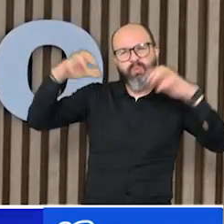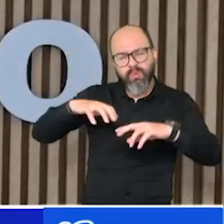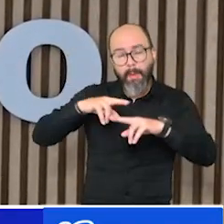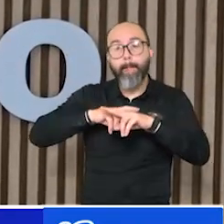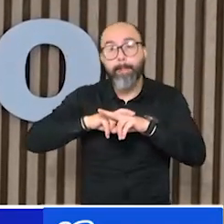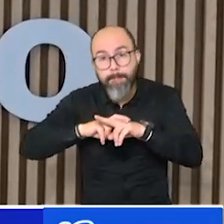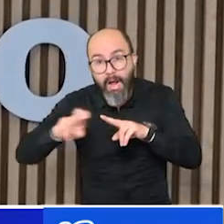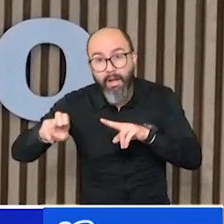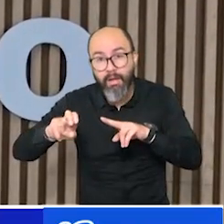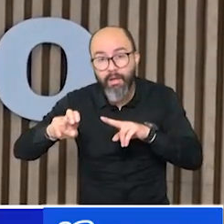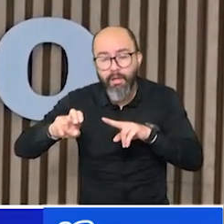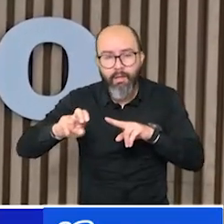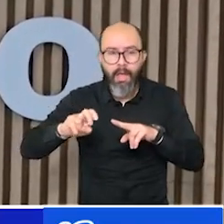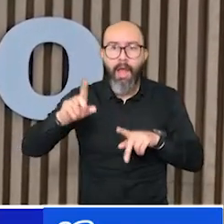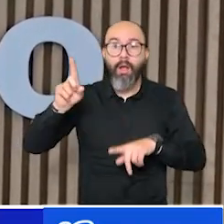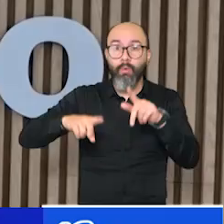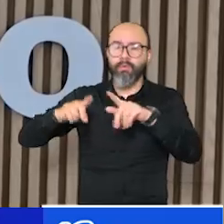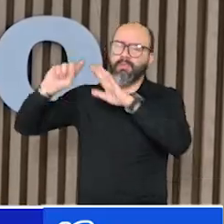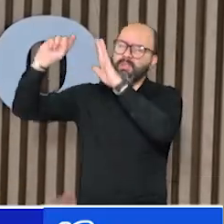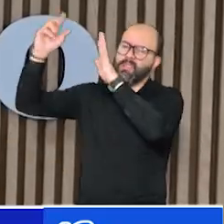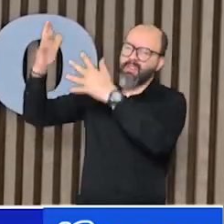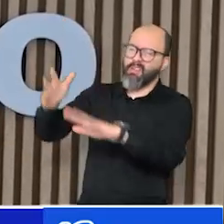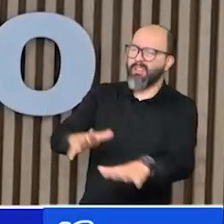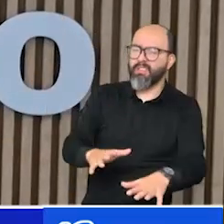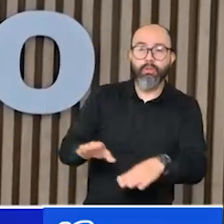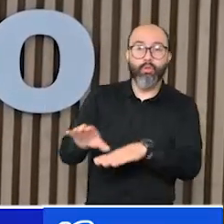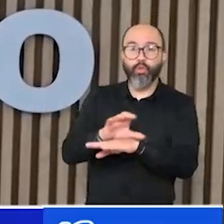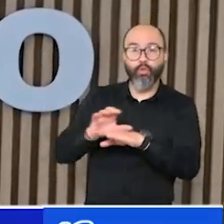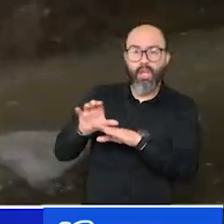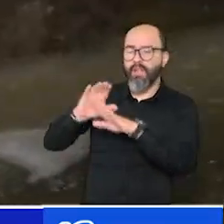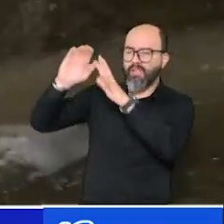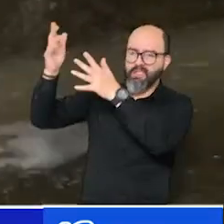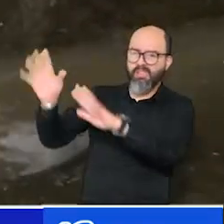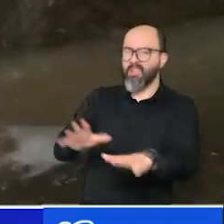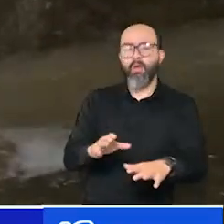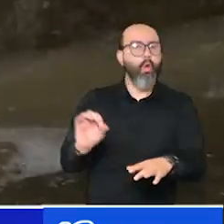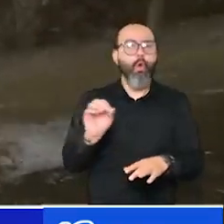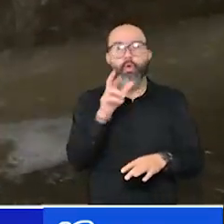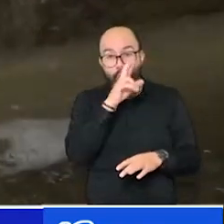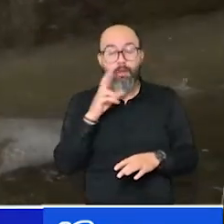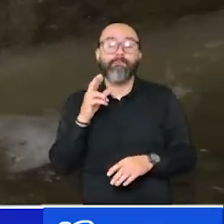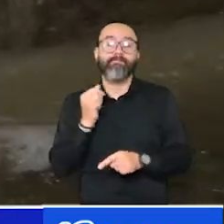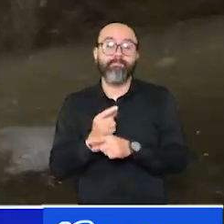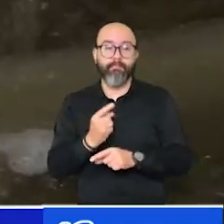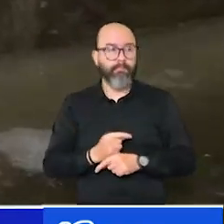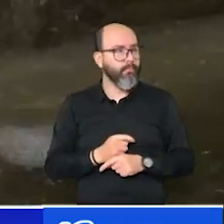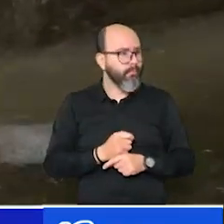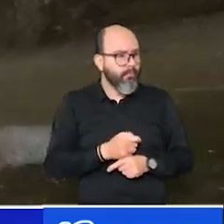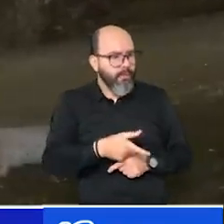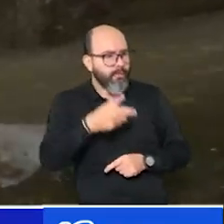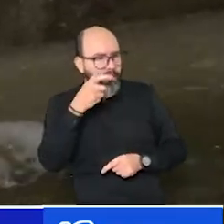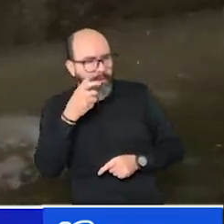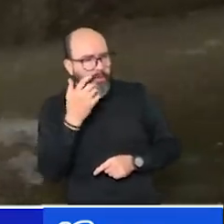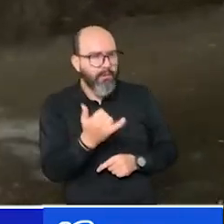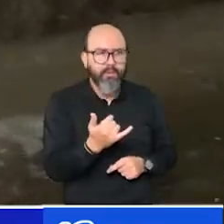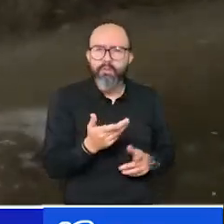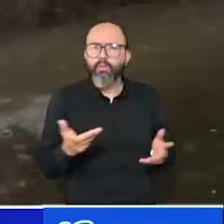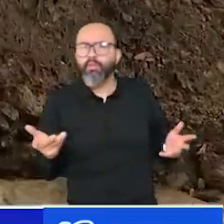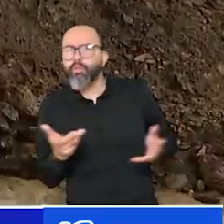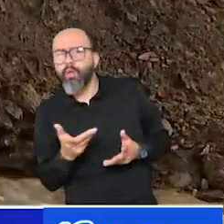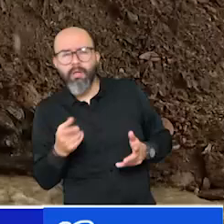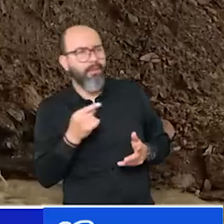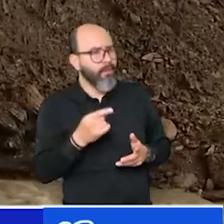generado algunos movimientos en masa tanto en la zona urbana en la zona rural esta cifra generó un despliegue operativo para identificar